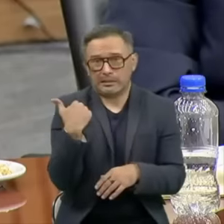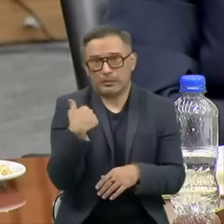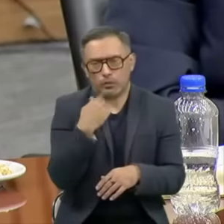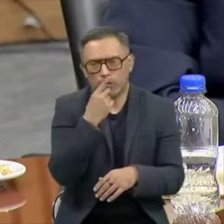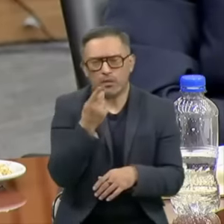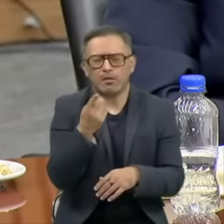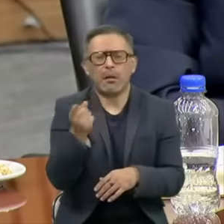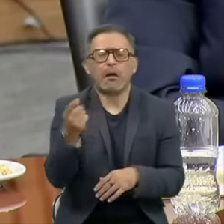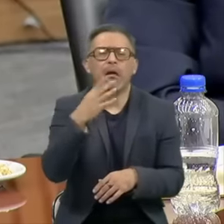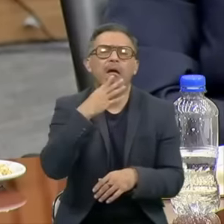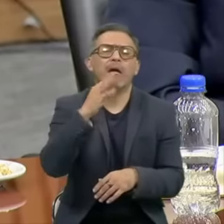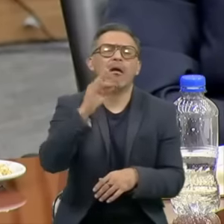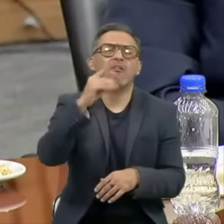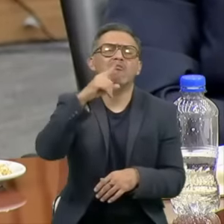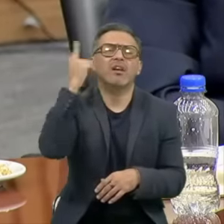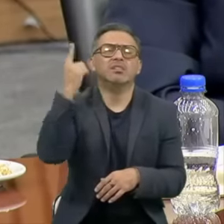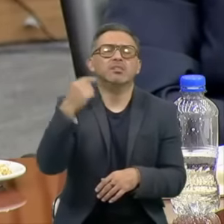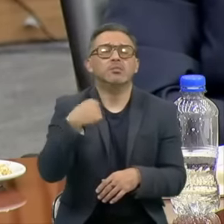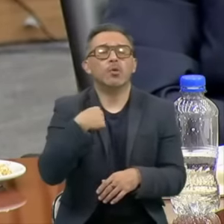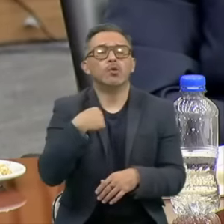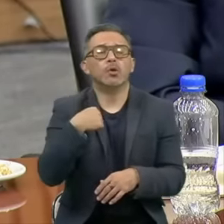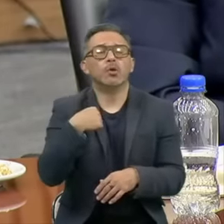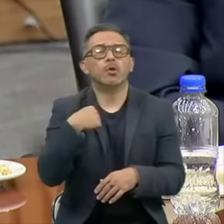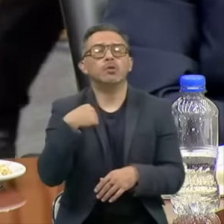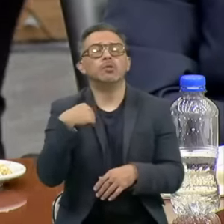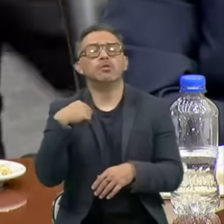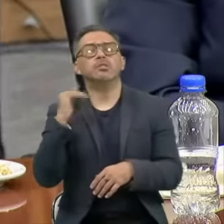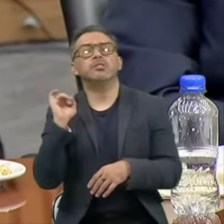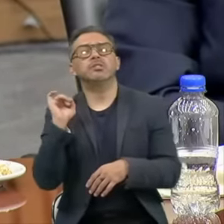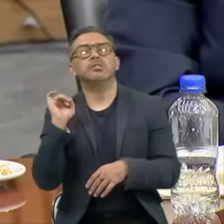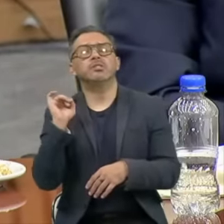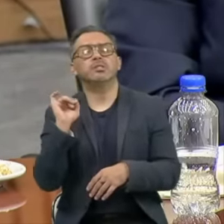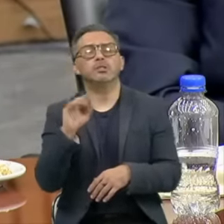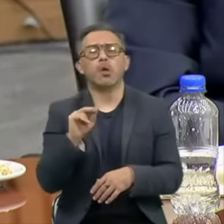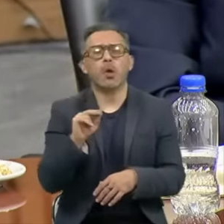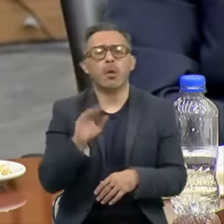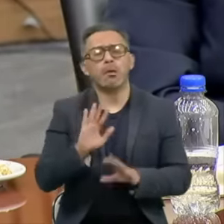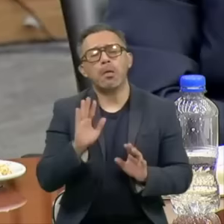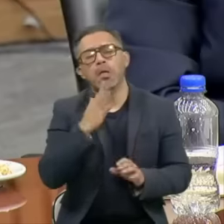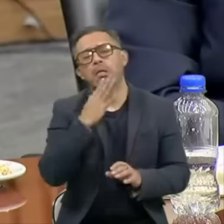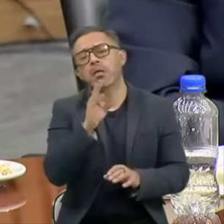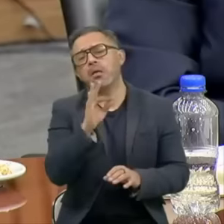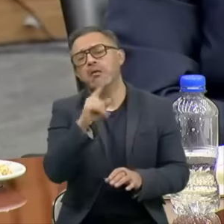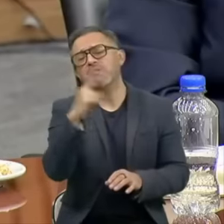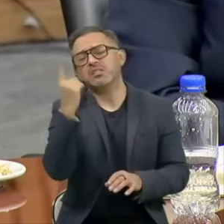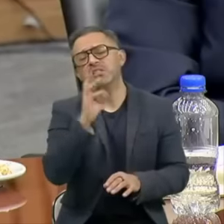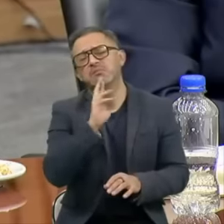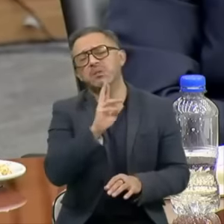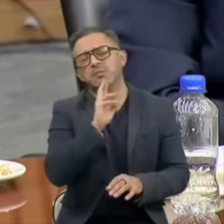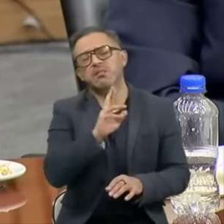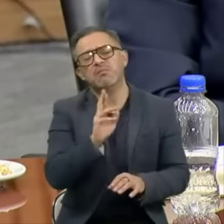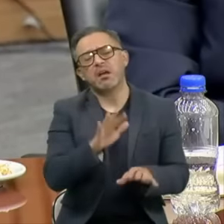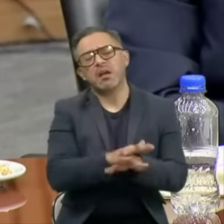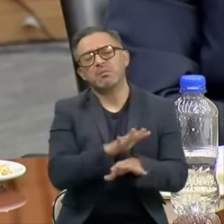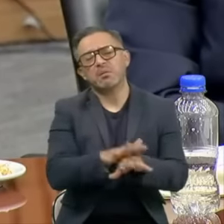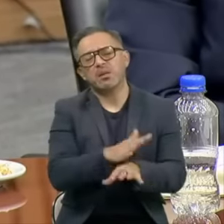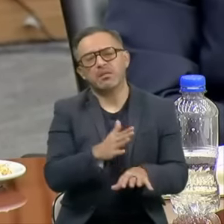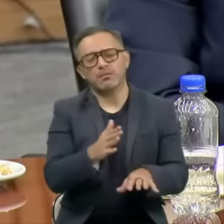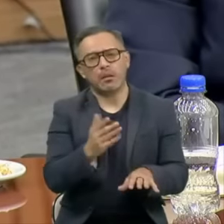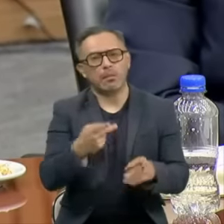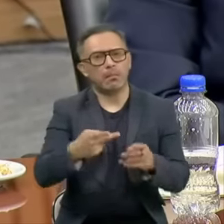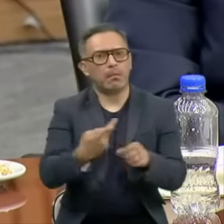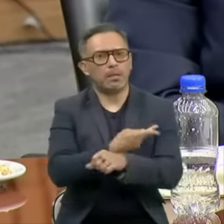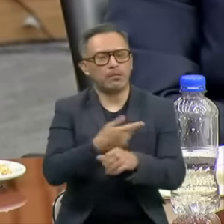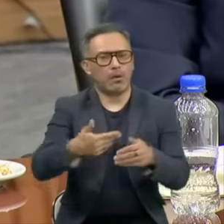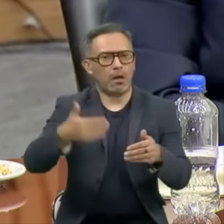o qué fácil venir a desdecirse de lo que han hecho en el pasado, de lo que dice la ley,